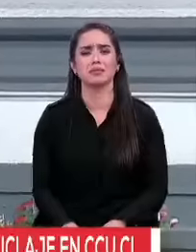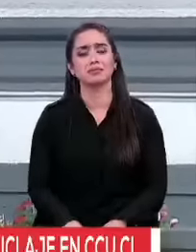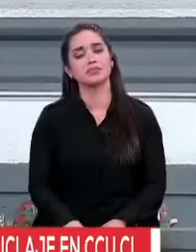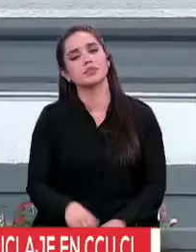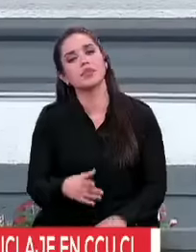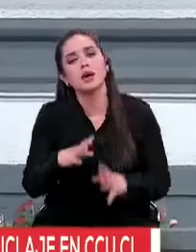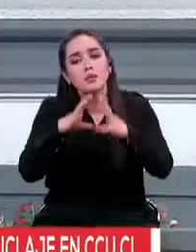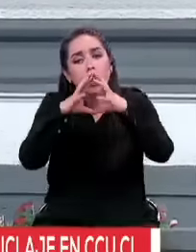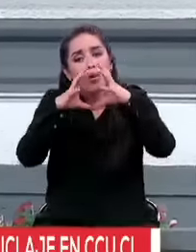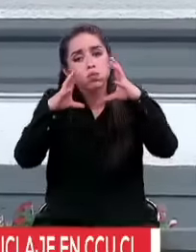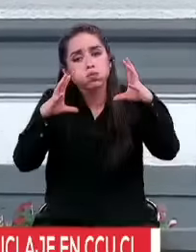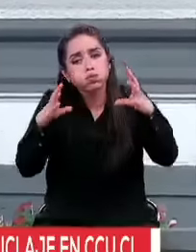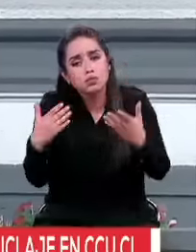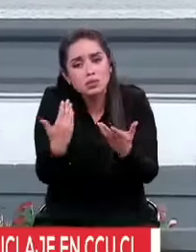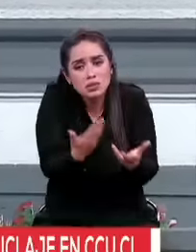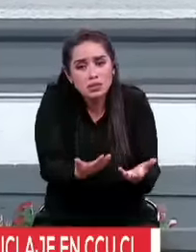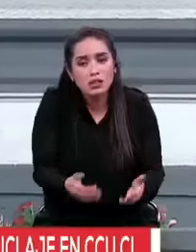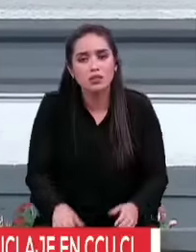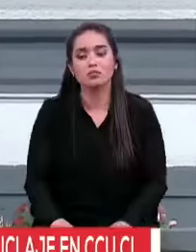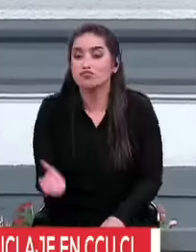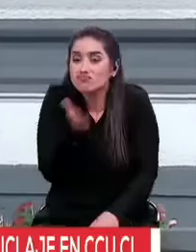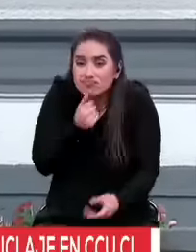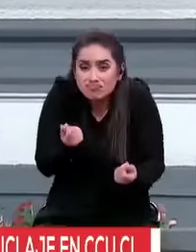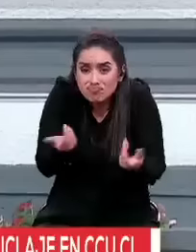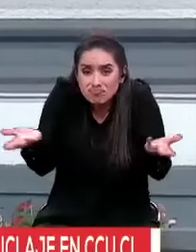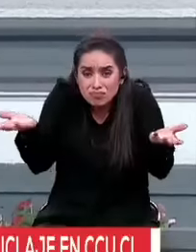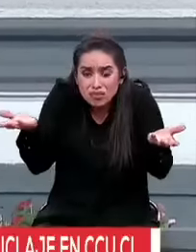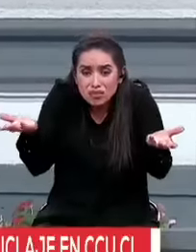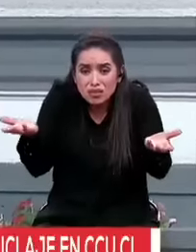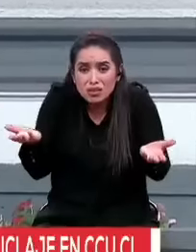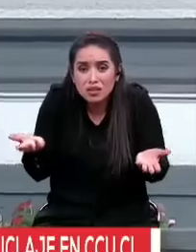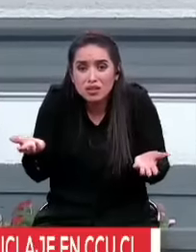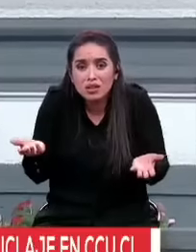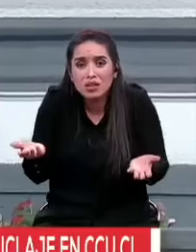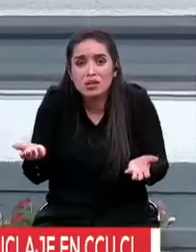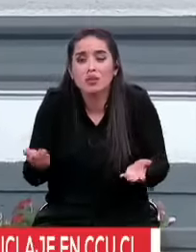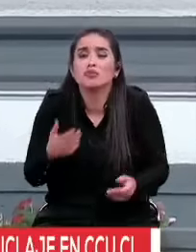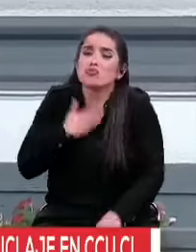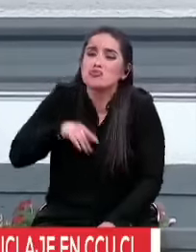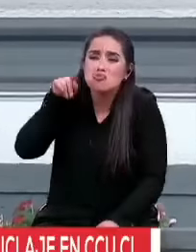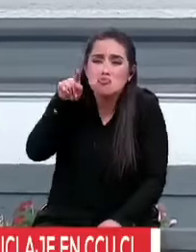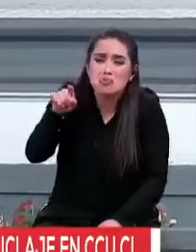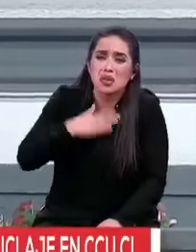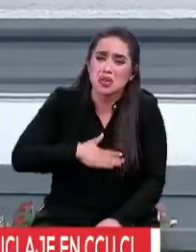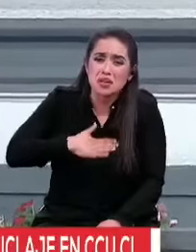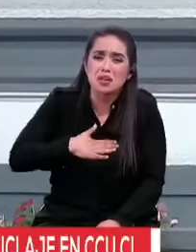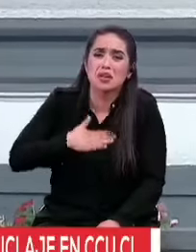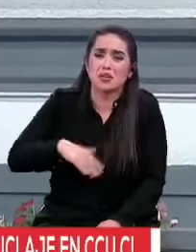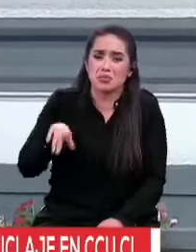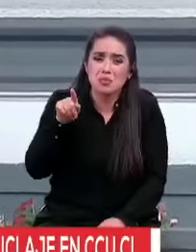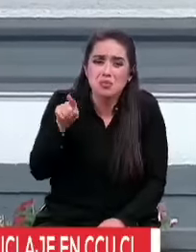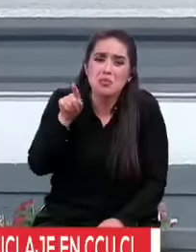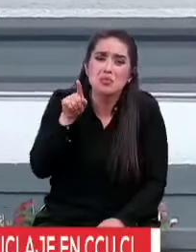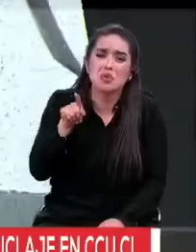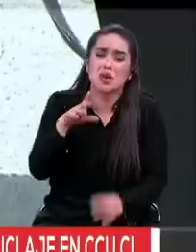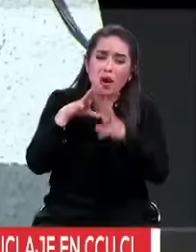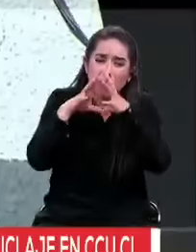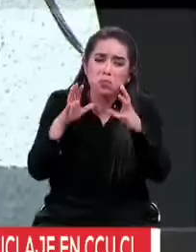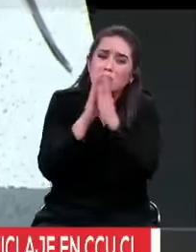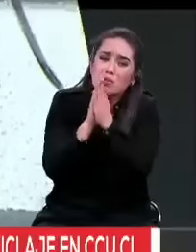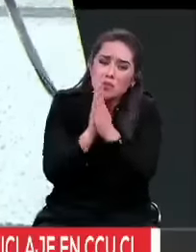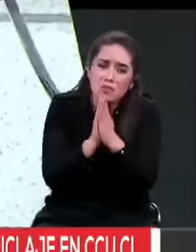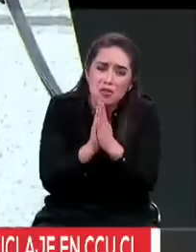Quiero un globito. Un globo. No, pues ya le compré muchas cosas, no tengo, pues. Pero yo quiero un globito, por